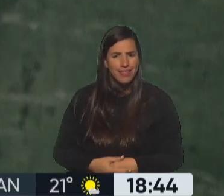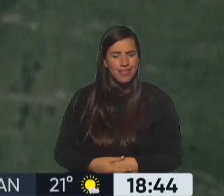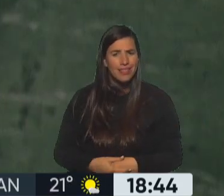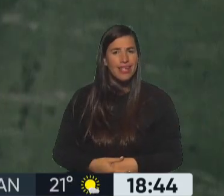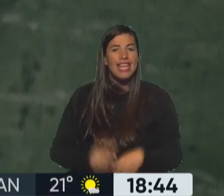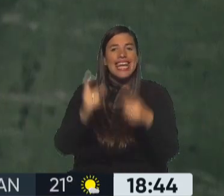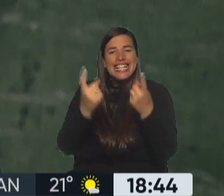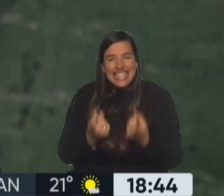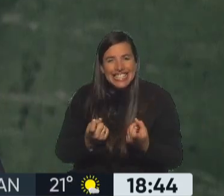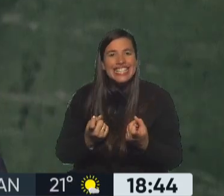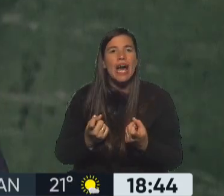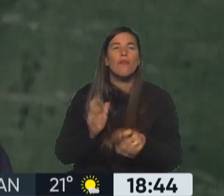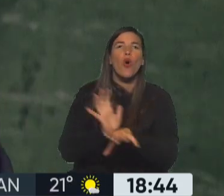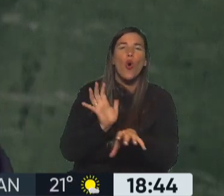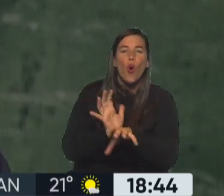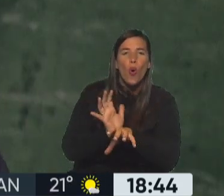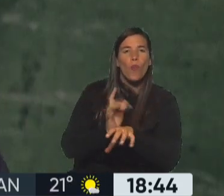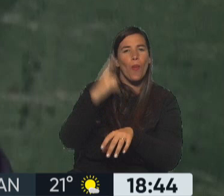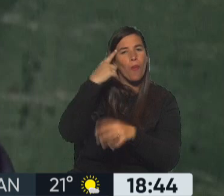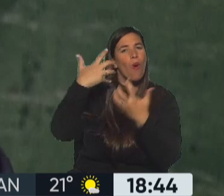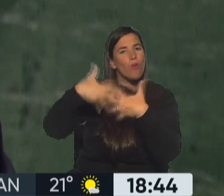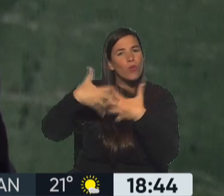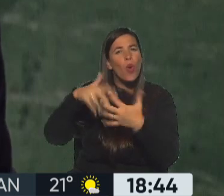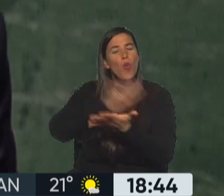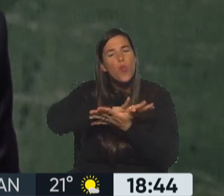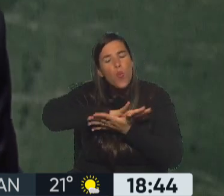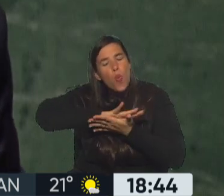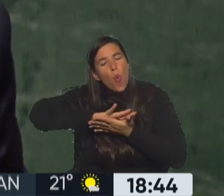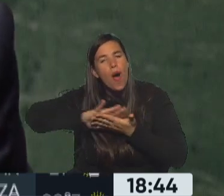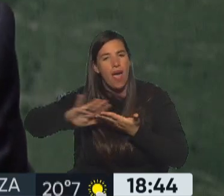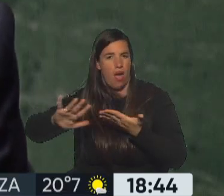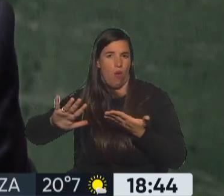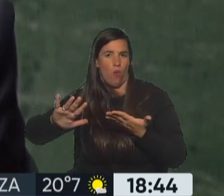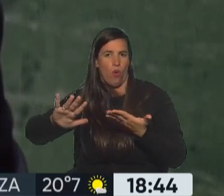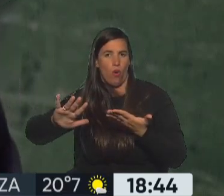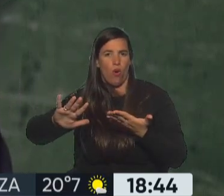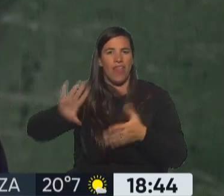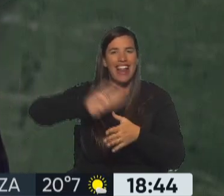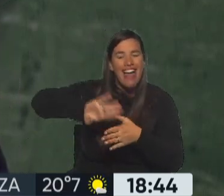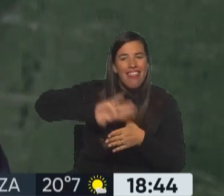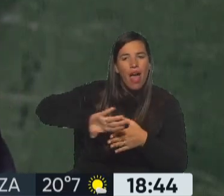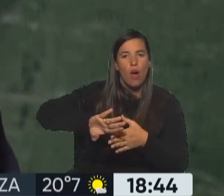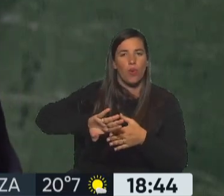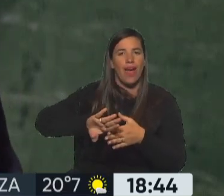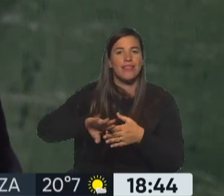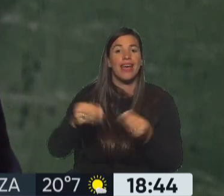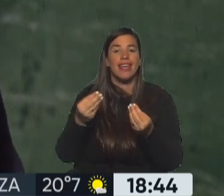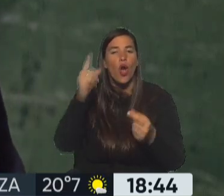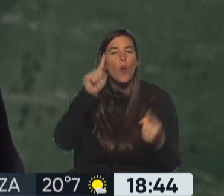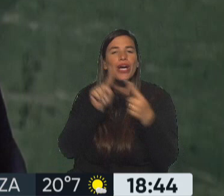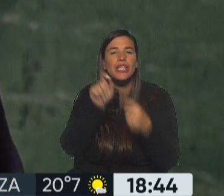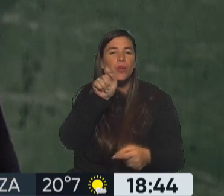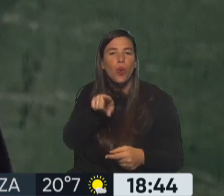Necesitamos un nuevo marco del tratamiento de las deudas soberanas que tenga como norte el desarrollo con justicia social.